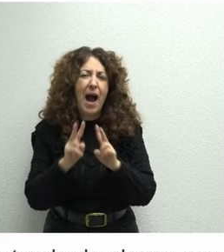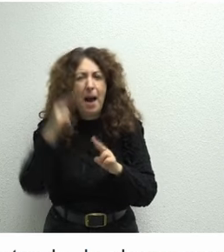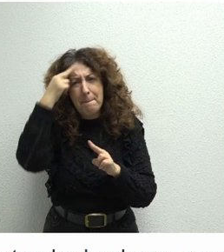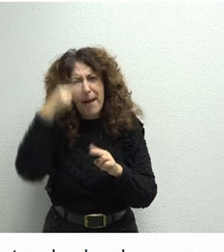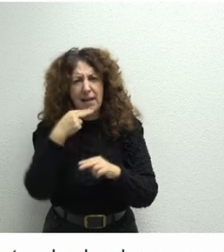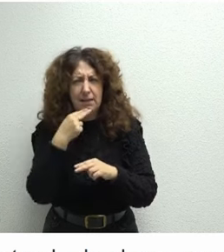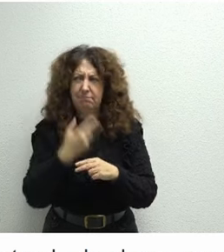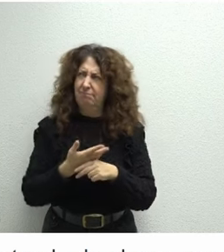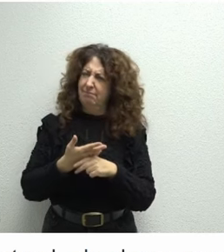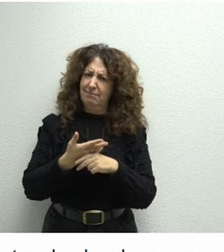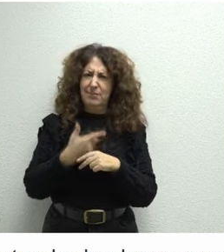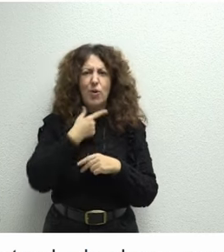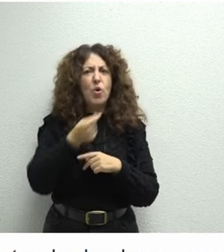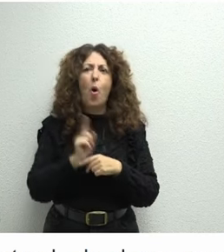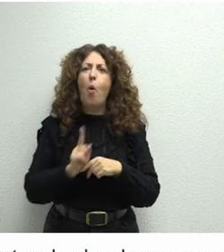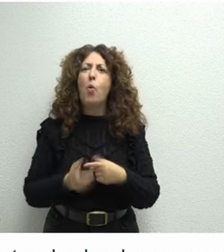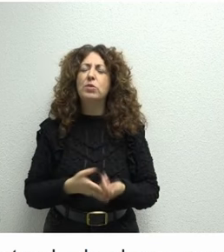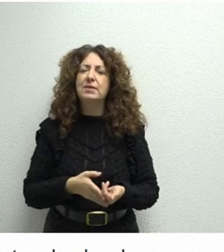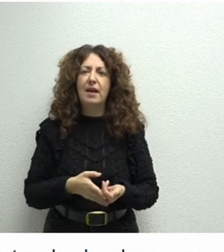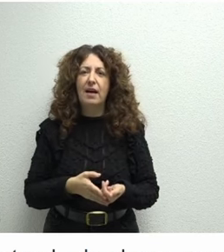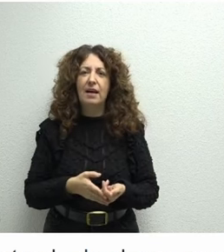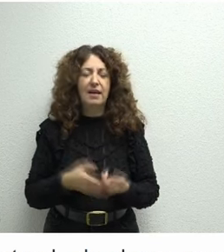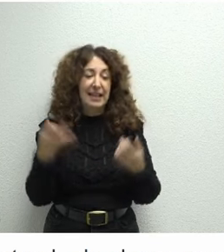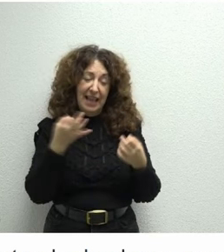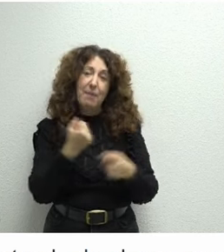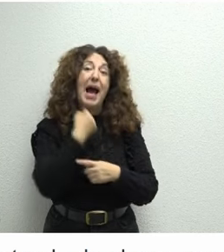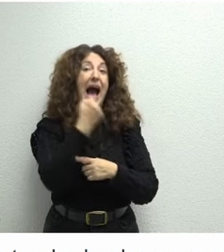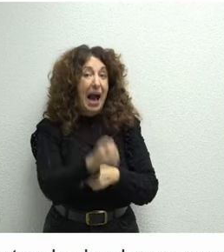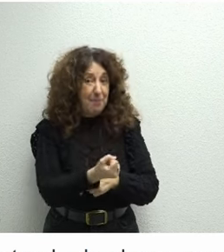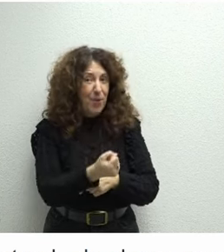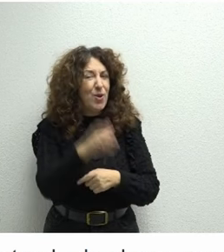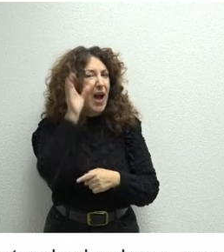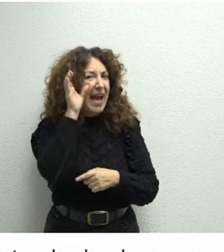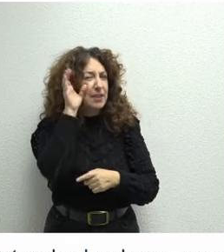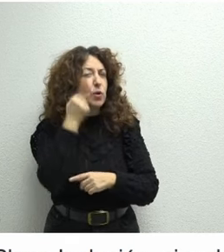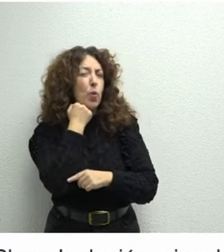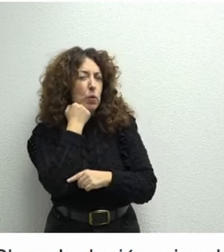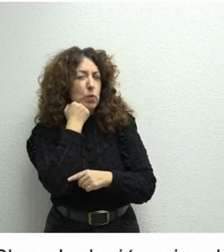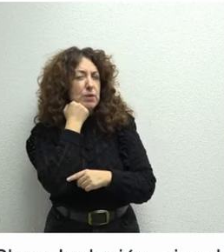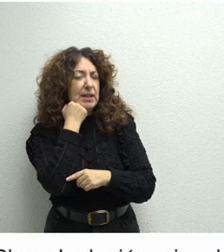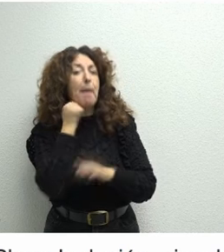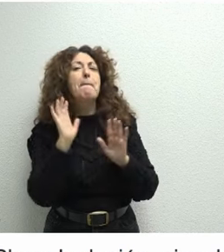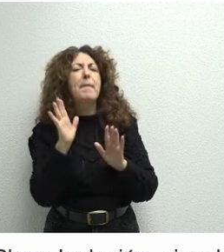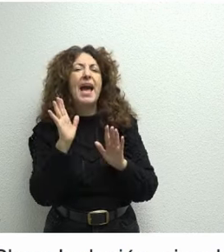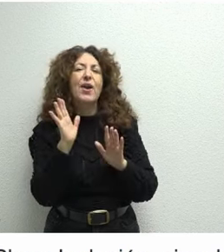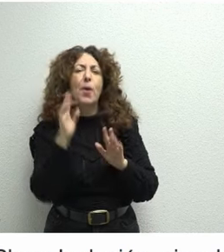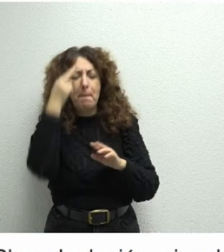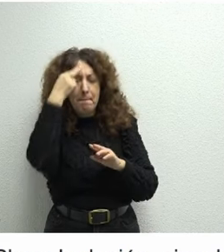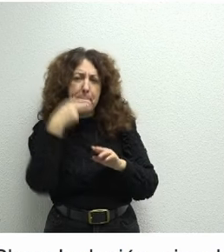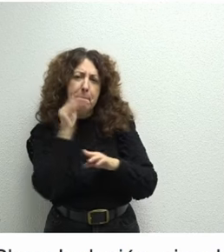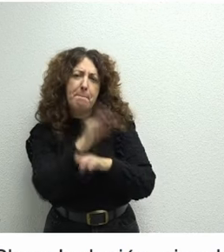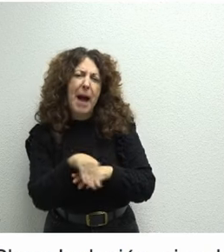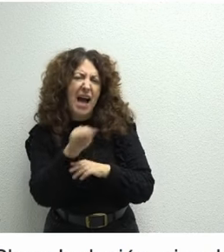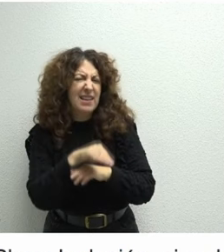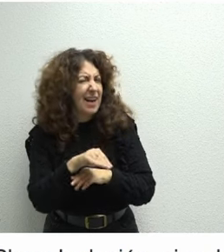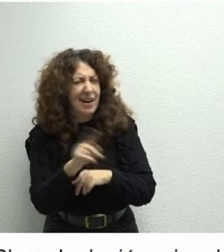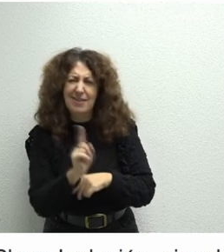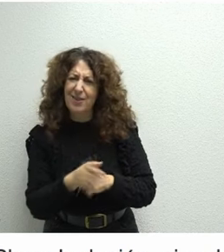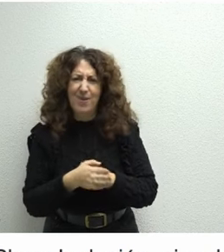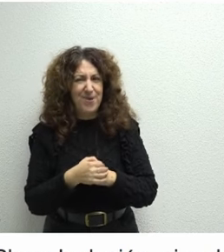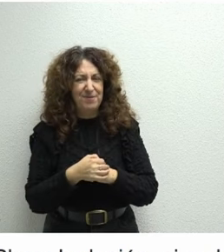gusta Vale entonces apoyo y escucha activa pero sin ser demasiado paternalista y